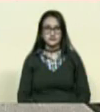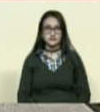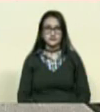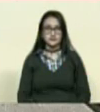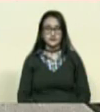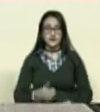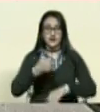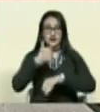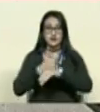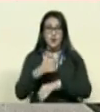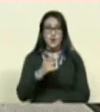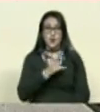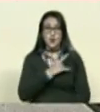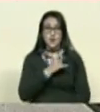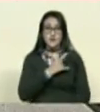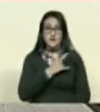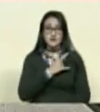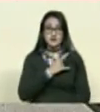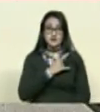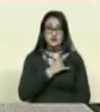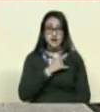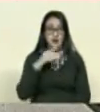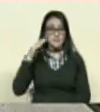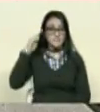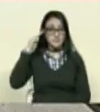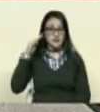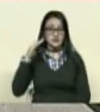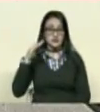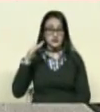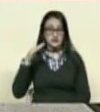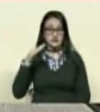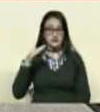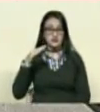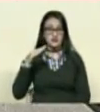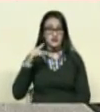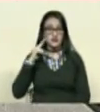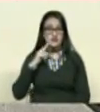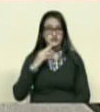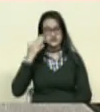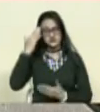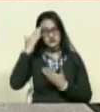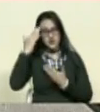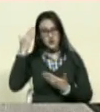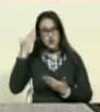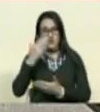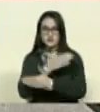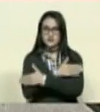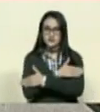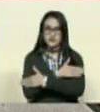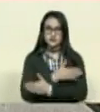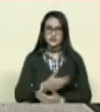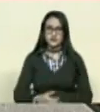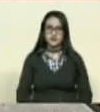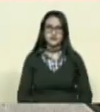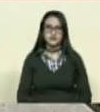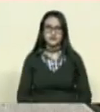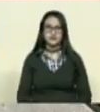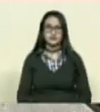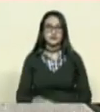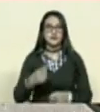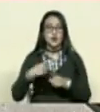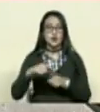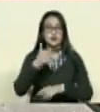de la Universidad Militar Bolivariana también, saludo solidario al mayor general José